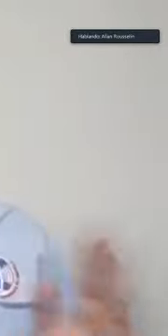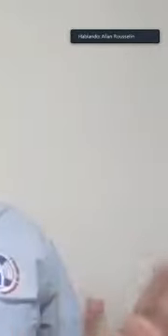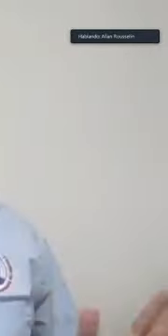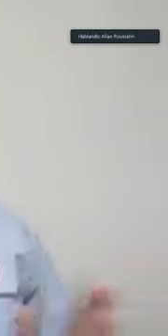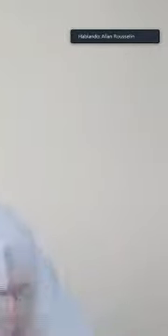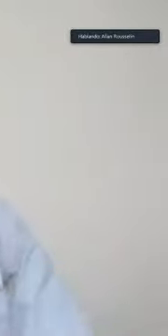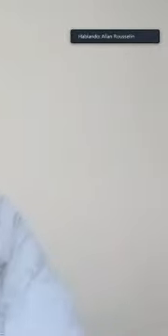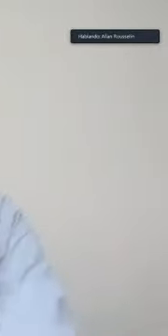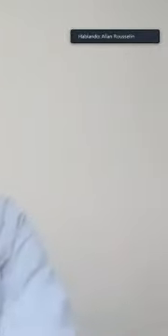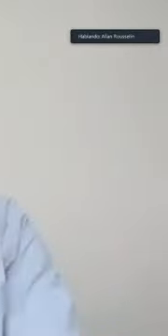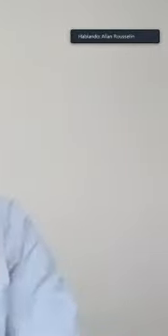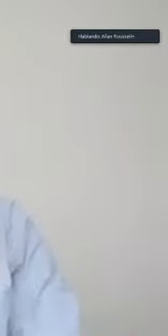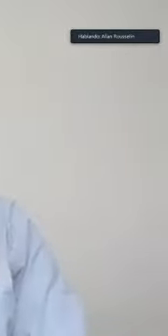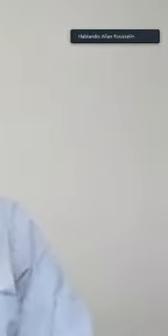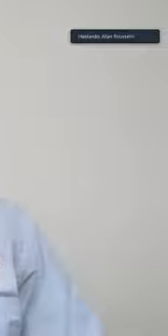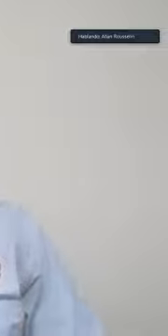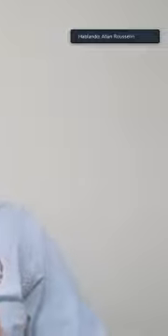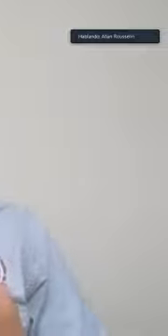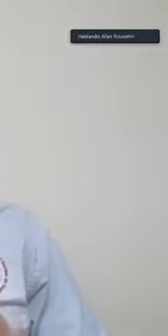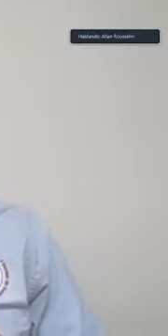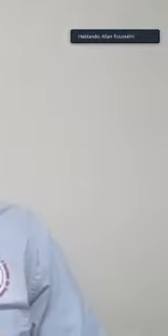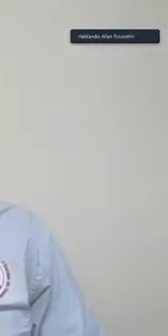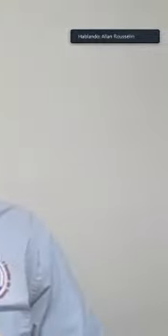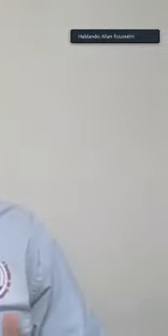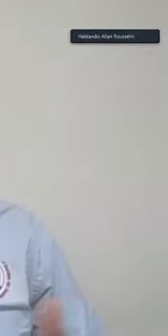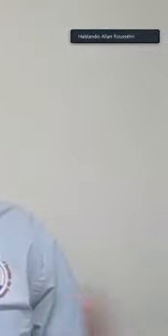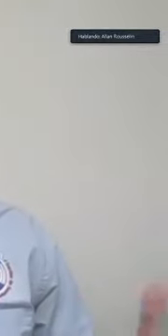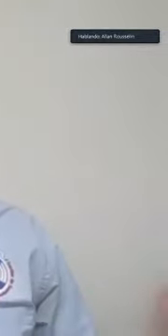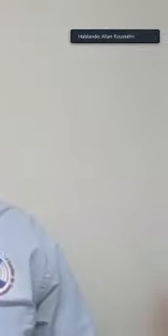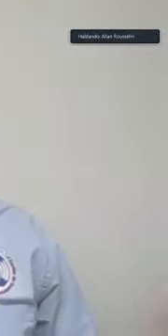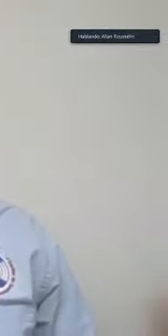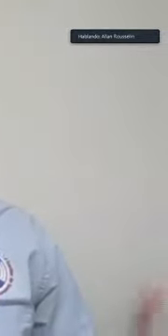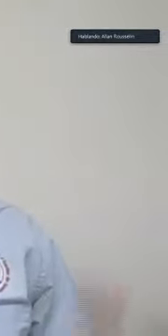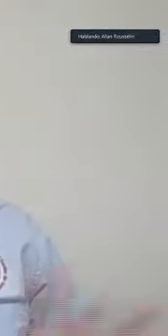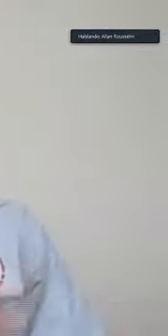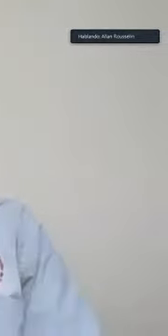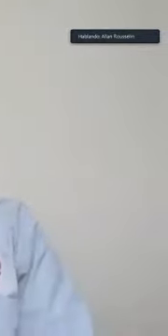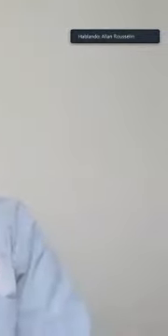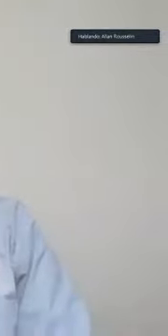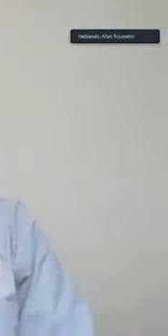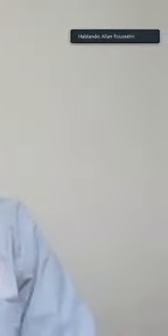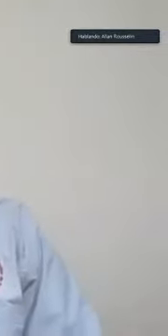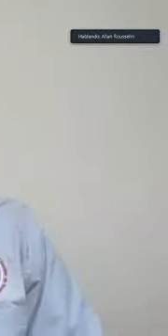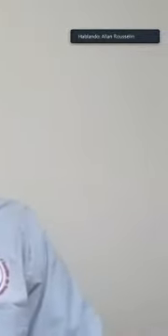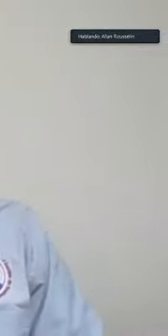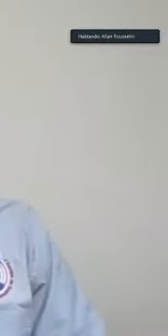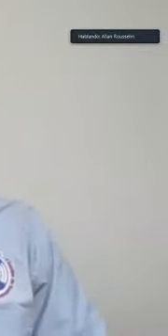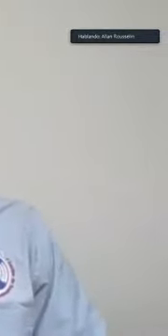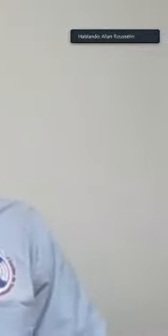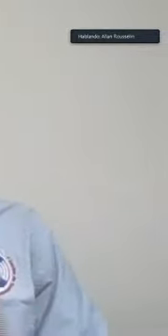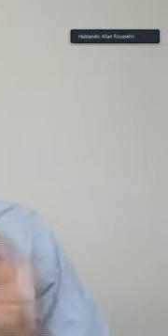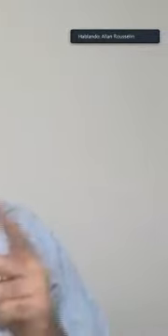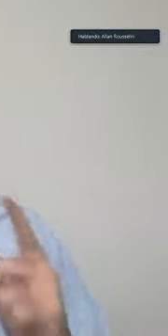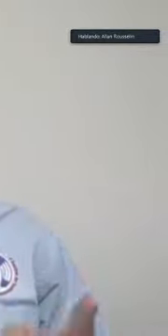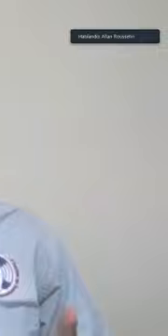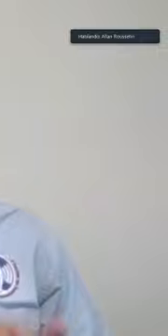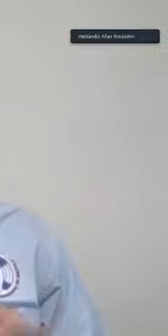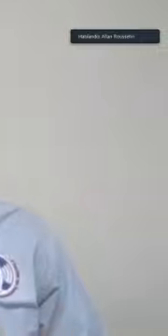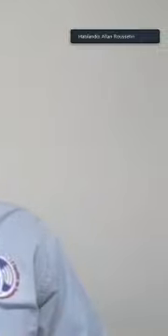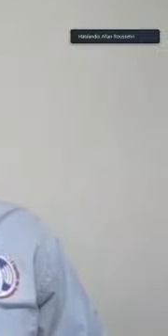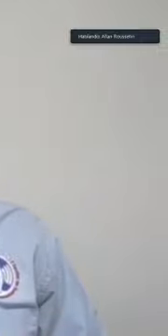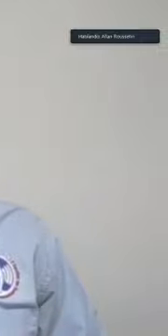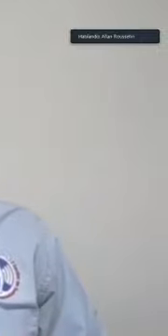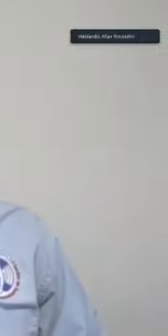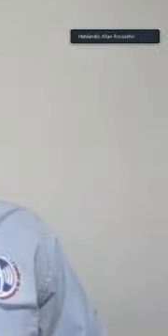audición para que podamos disfrutar de nuestro sentido de la audición durante todo nuestro ciclo vital. Así que